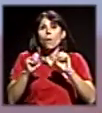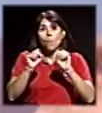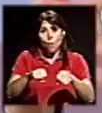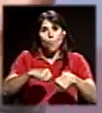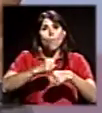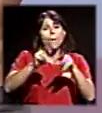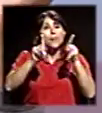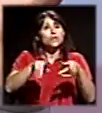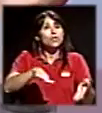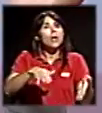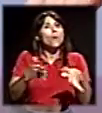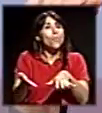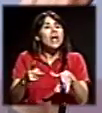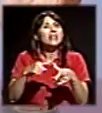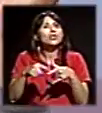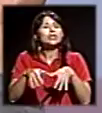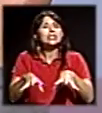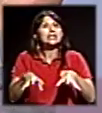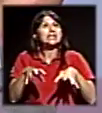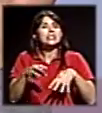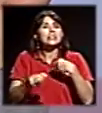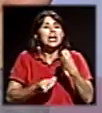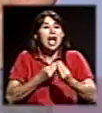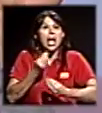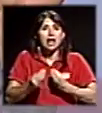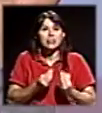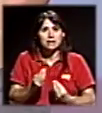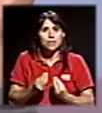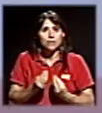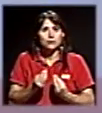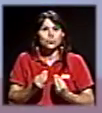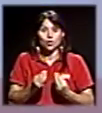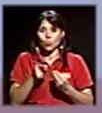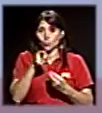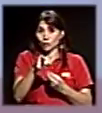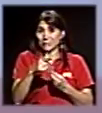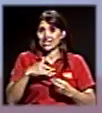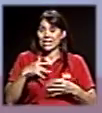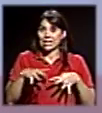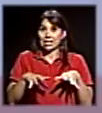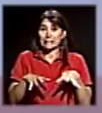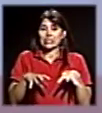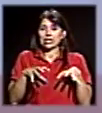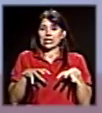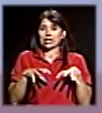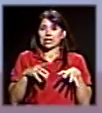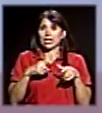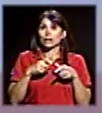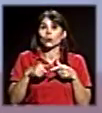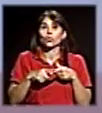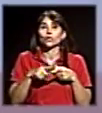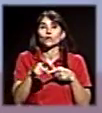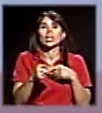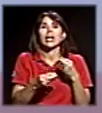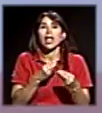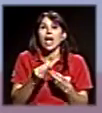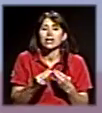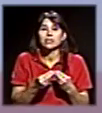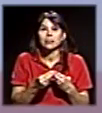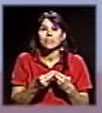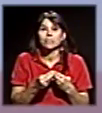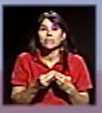hacemos con el estrés el estrés o sales a a pegar tiros a matar mosquitos a los